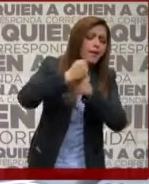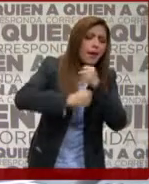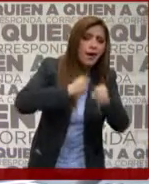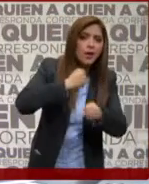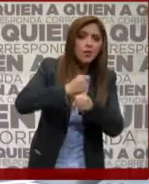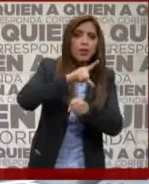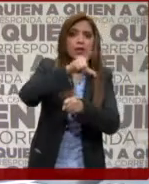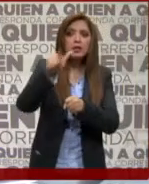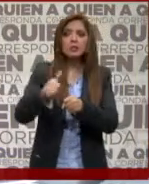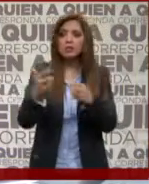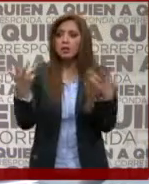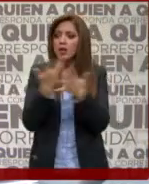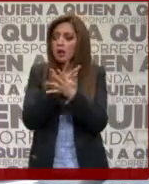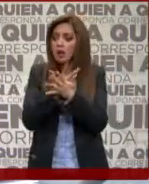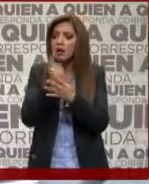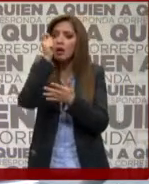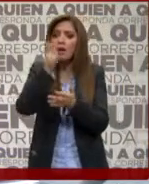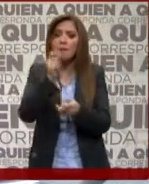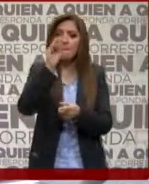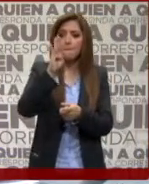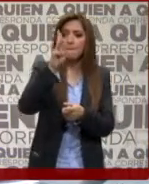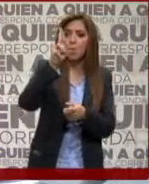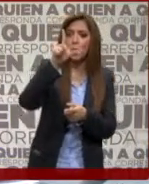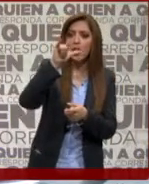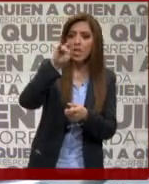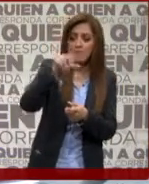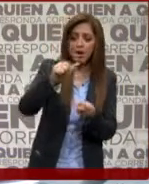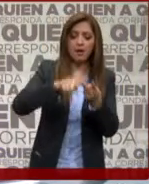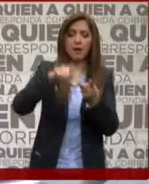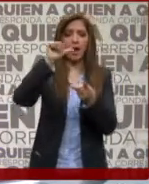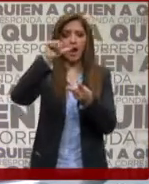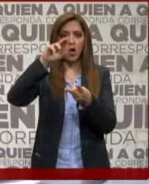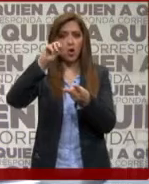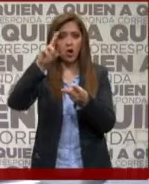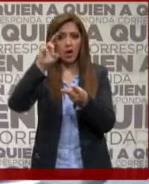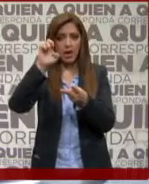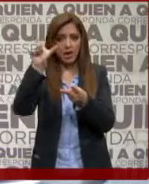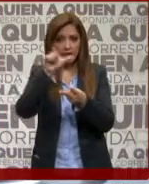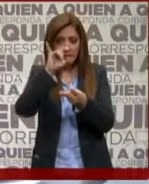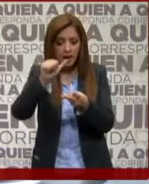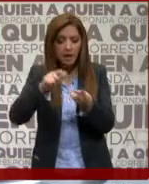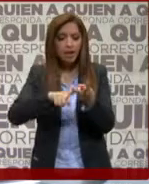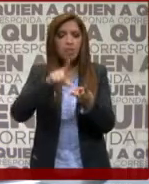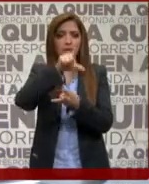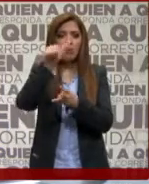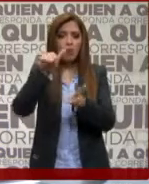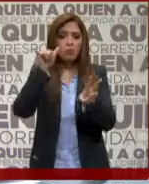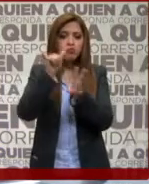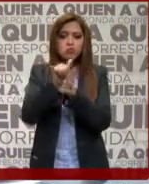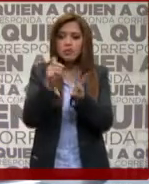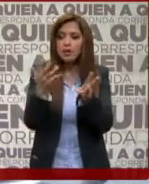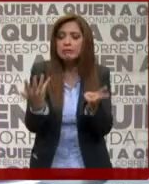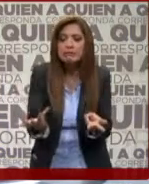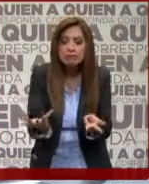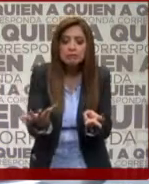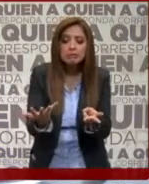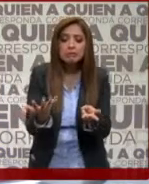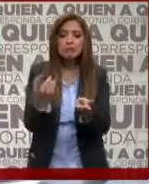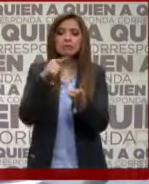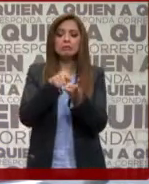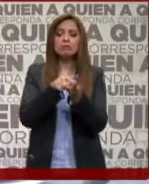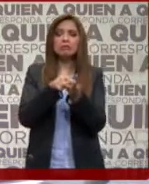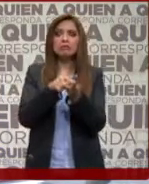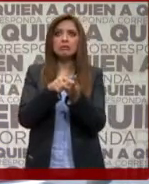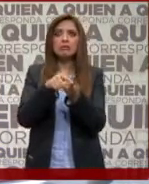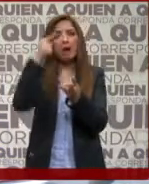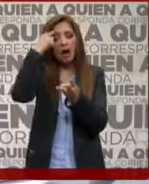de bulimia anorexia y en la hora tan de moda mencionado bullying con estos temas los incorporamos a la